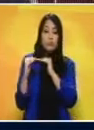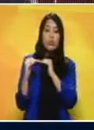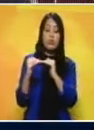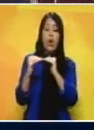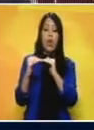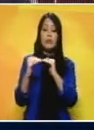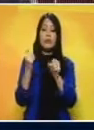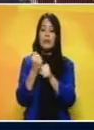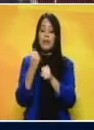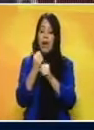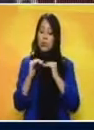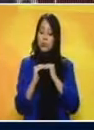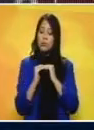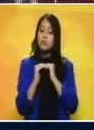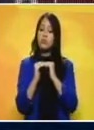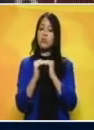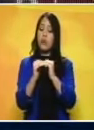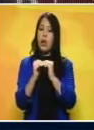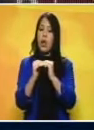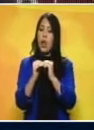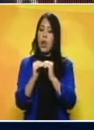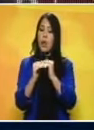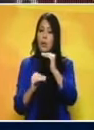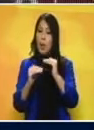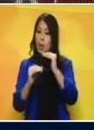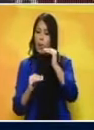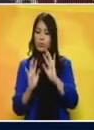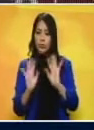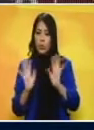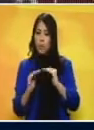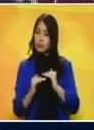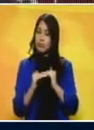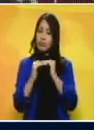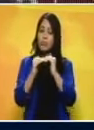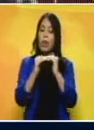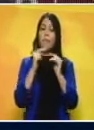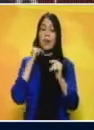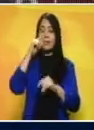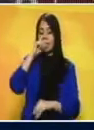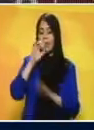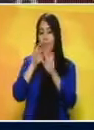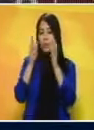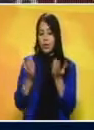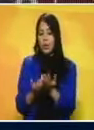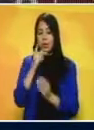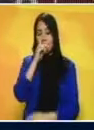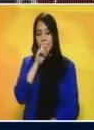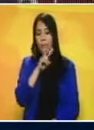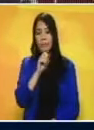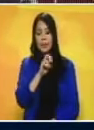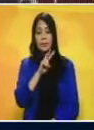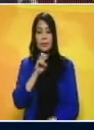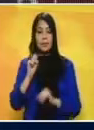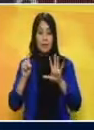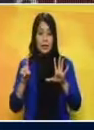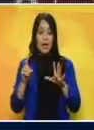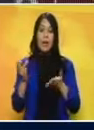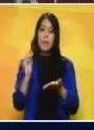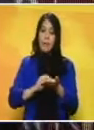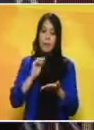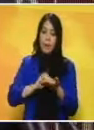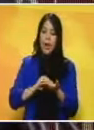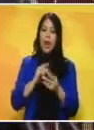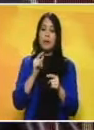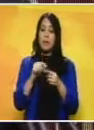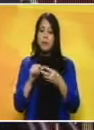evidentemente nuestro sueño es este Mundial 2026, pero sabemos que, como siempre digo, que no queremos ir una sola vez, que queremos ir varias veces, y para eso hay que